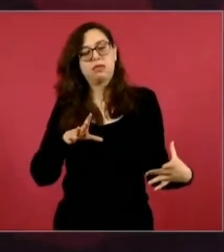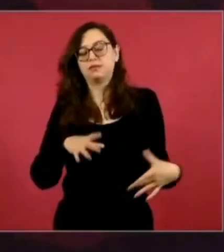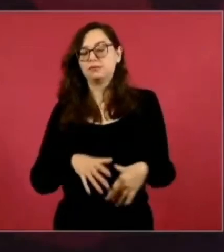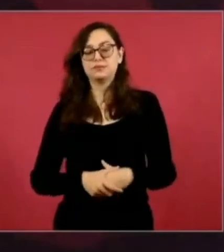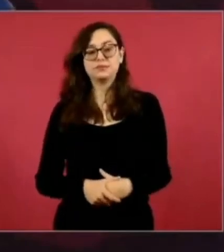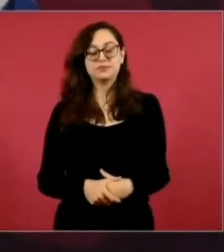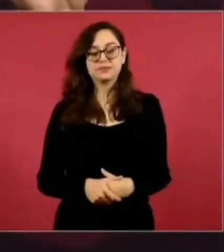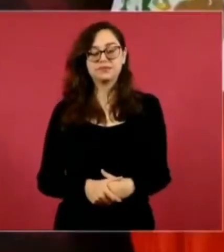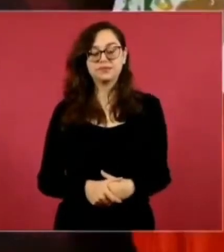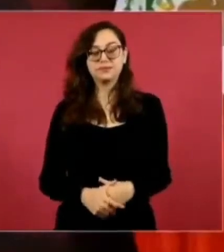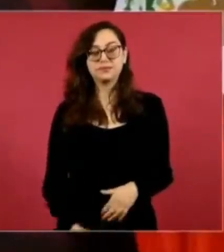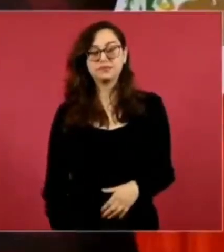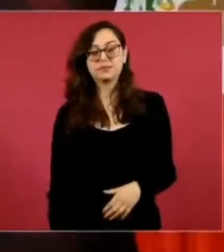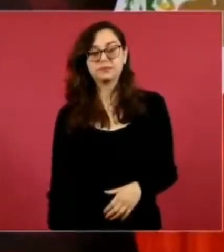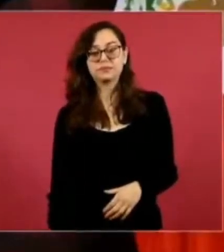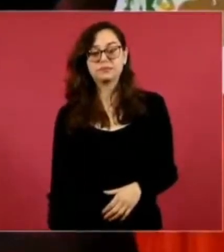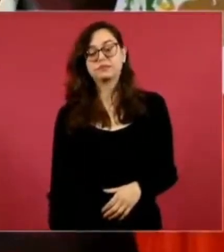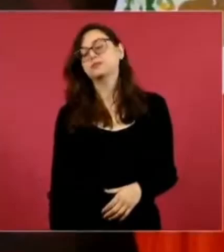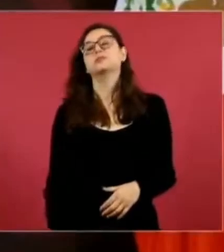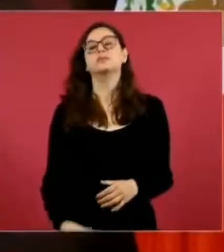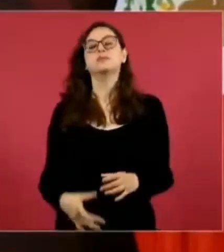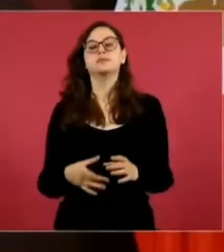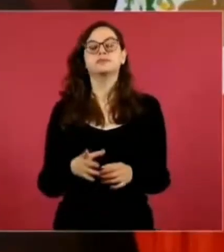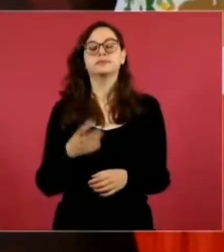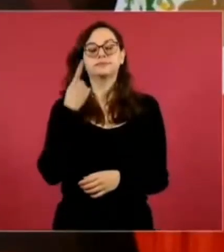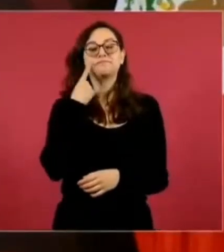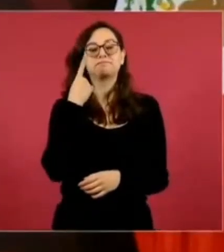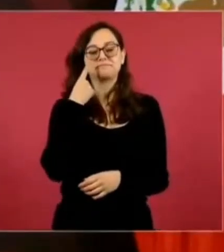Lo explico hacia adelante.